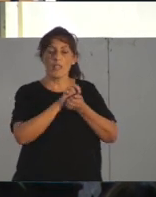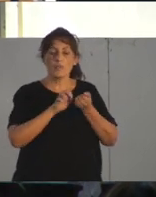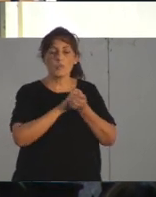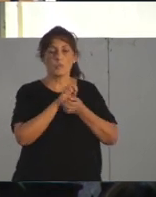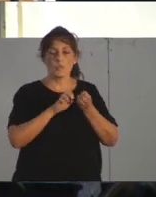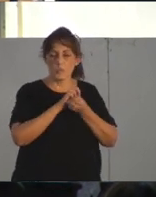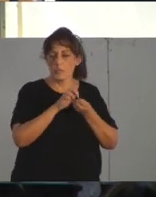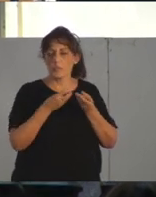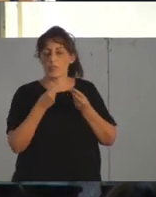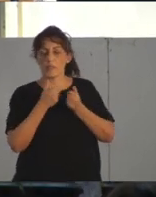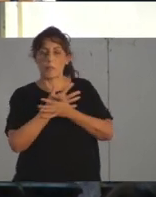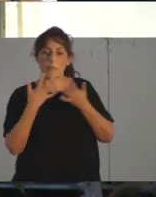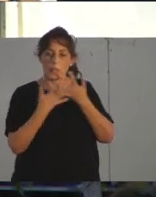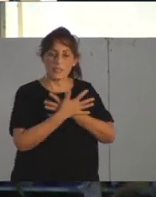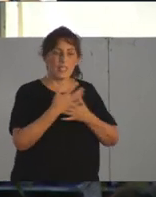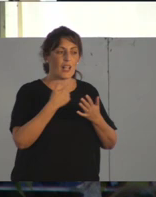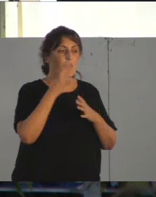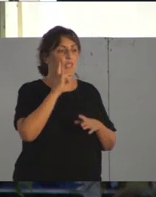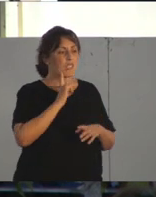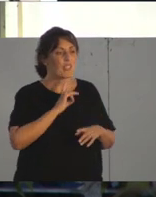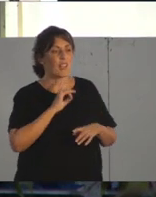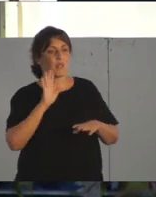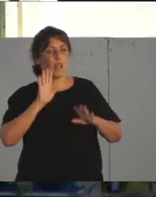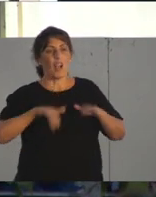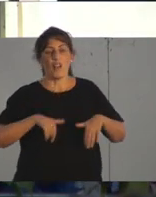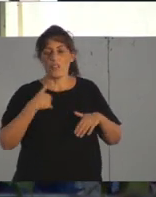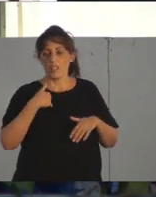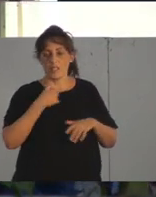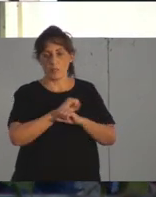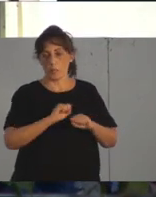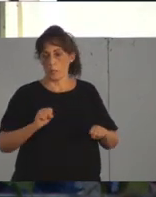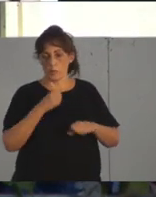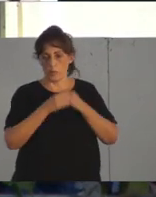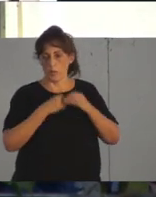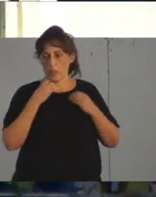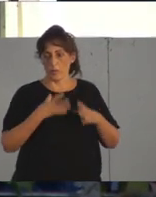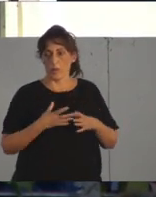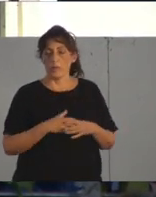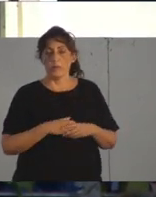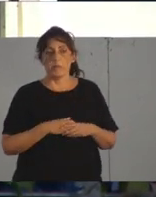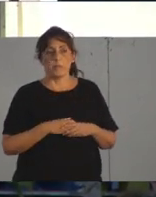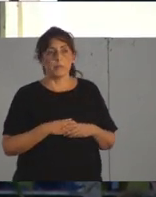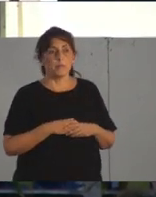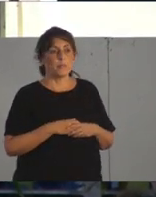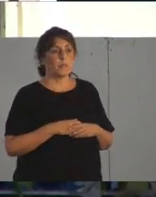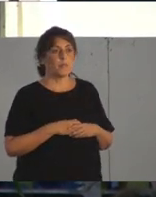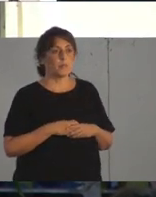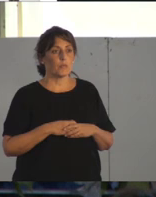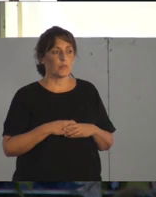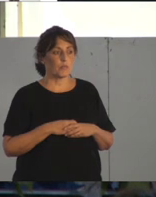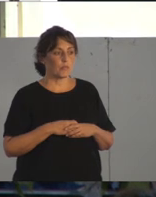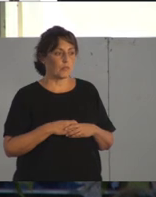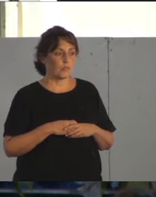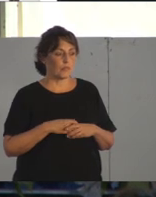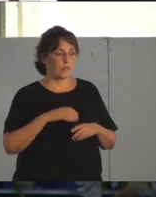deshacían, se mezclaban con la saliva y aquello era imposible de hacerlo beber. Y pasamos, el siguiente paso que dimos fue pasar a